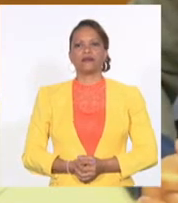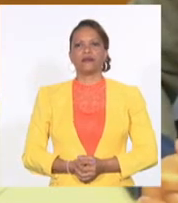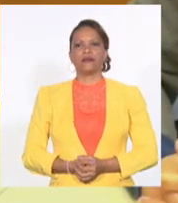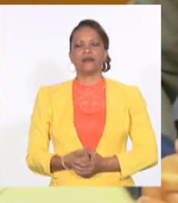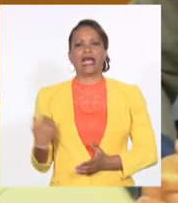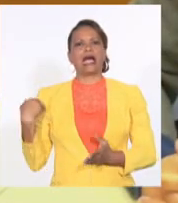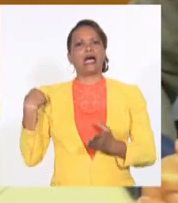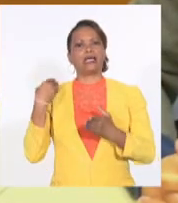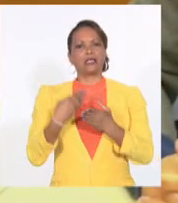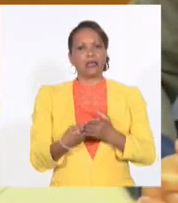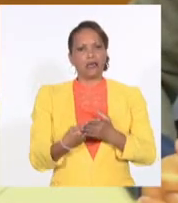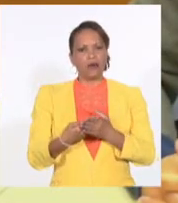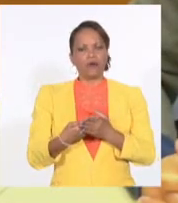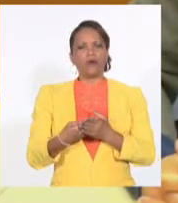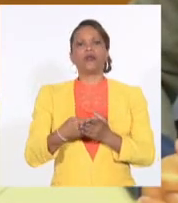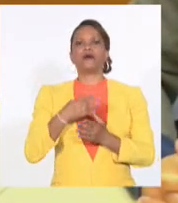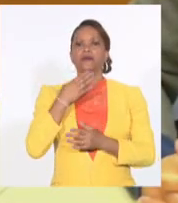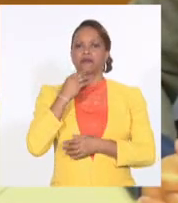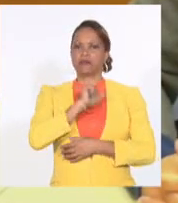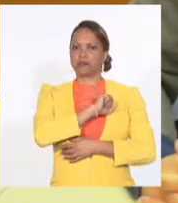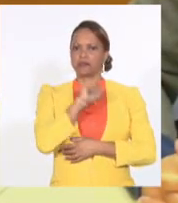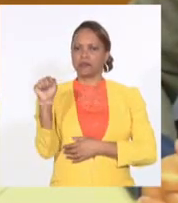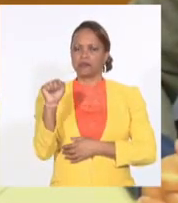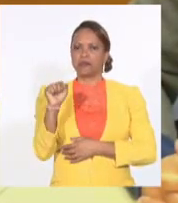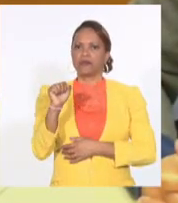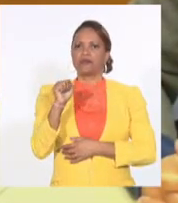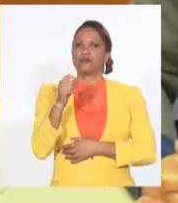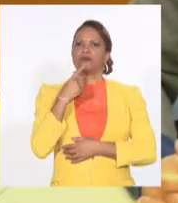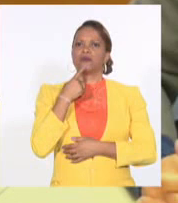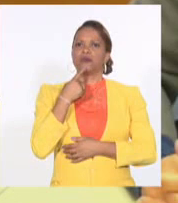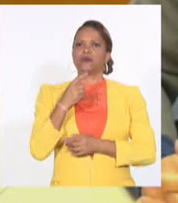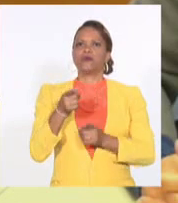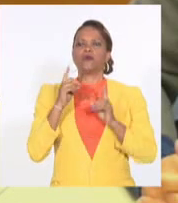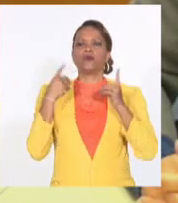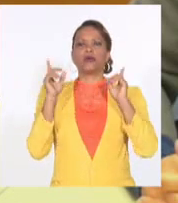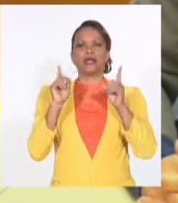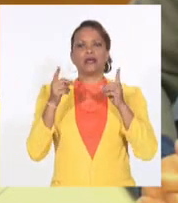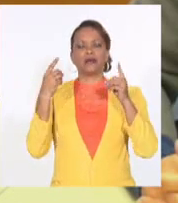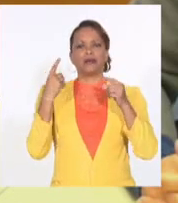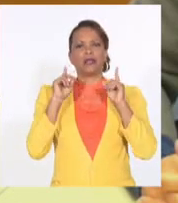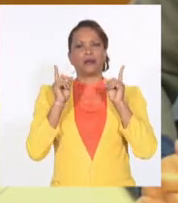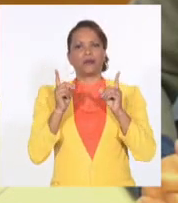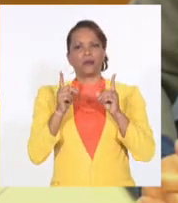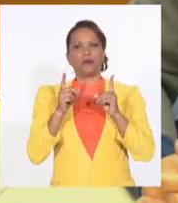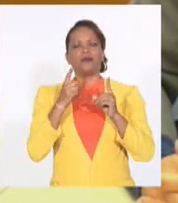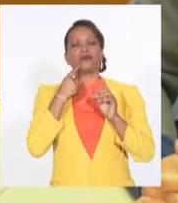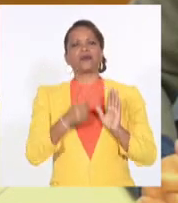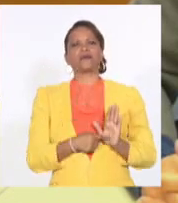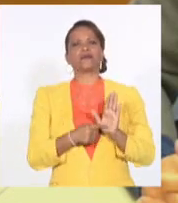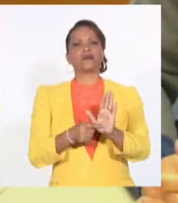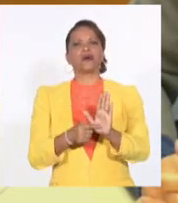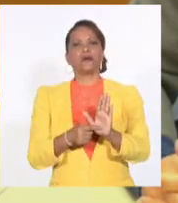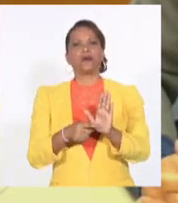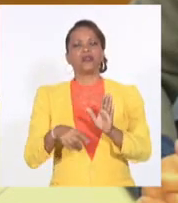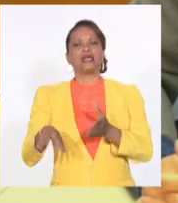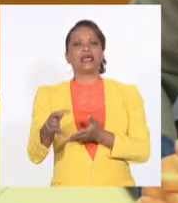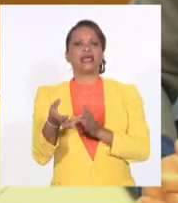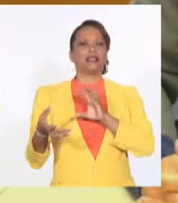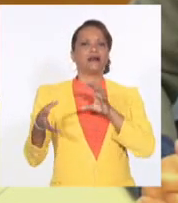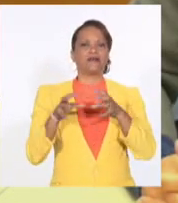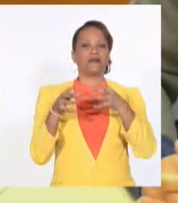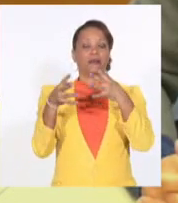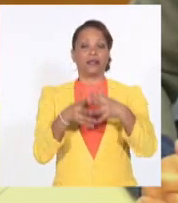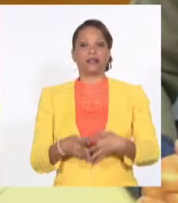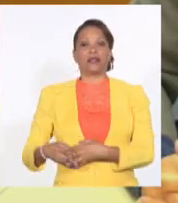ejercicio político y jurídico de envergadura. Ha quedado demostrado en la conducta estadounidense